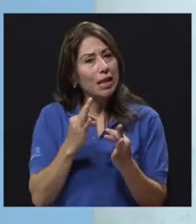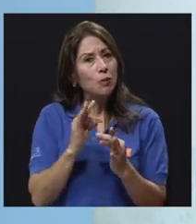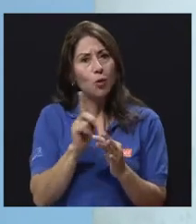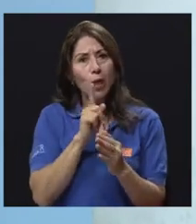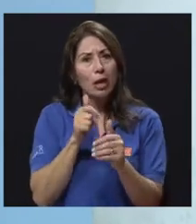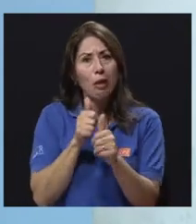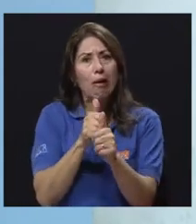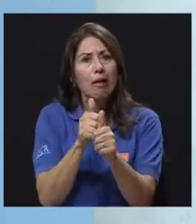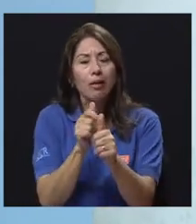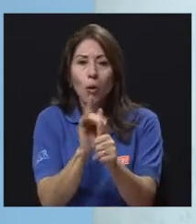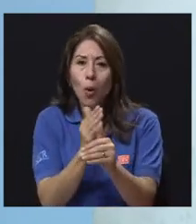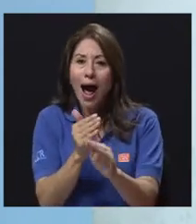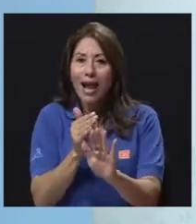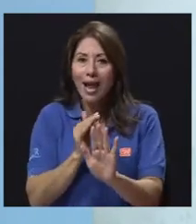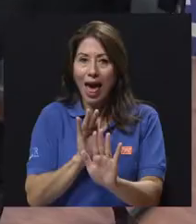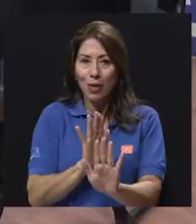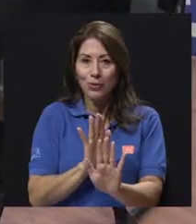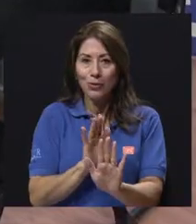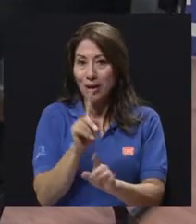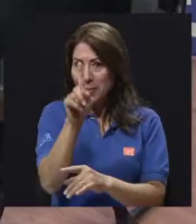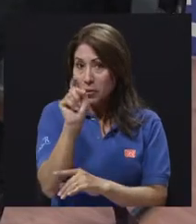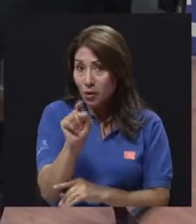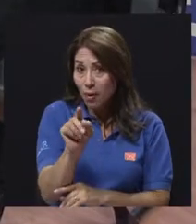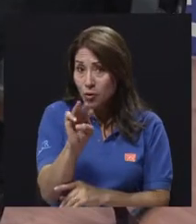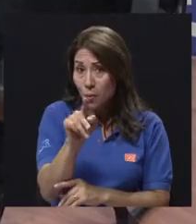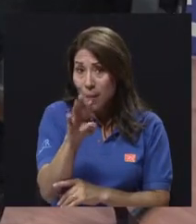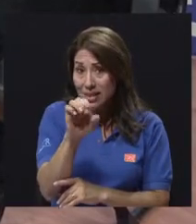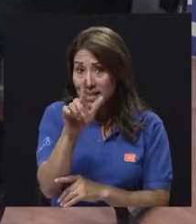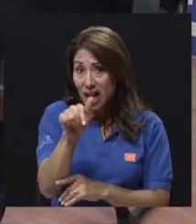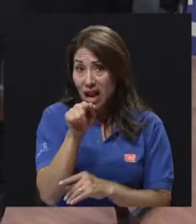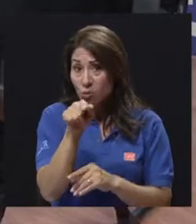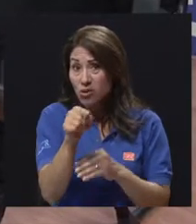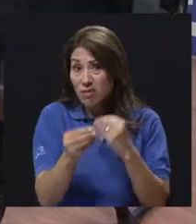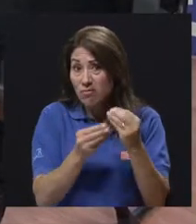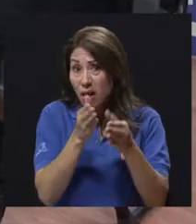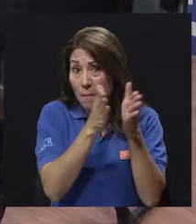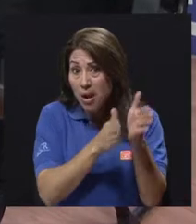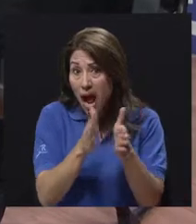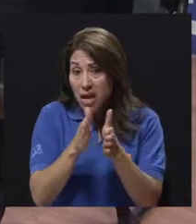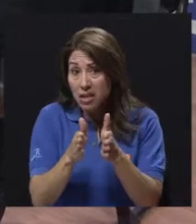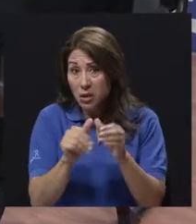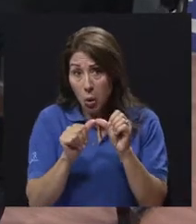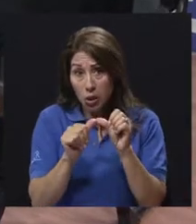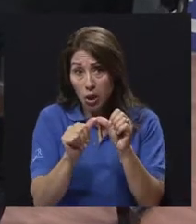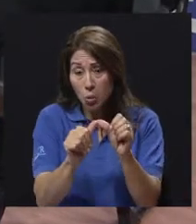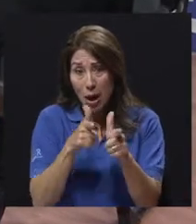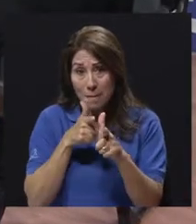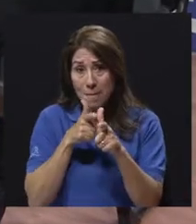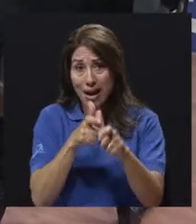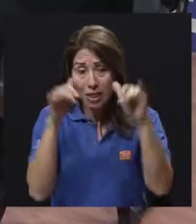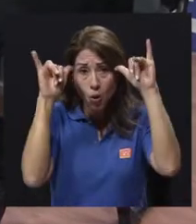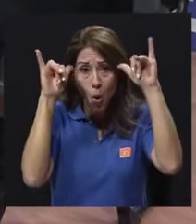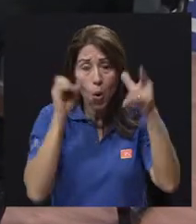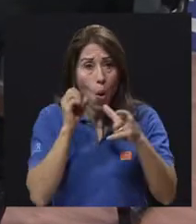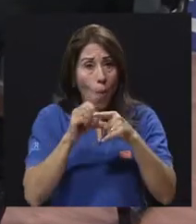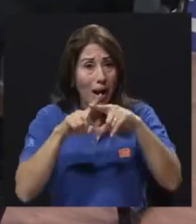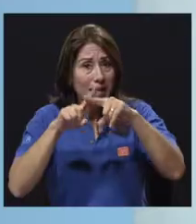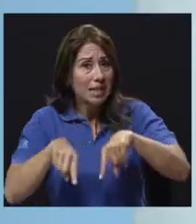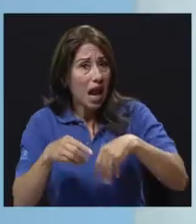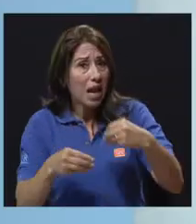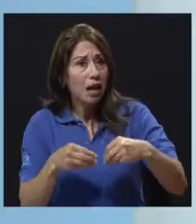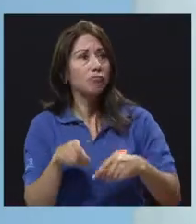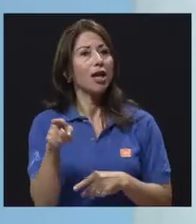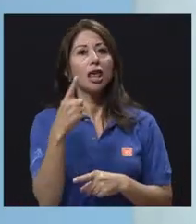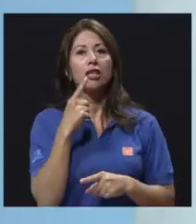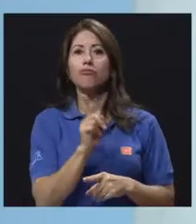alejados, dijimos, ok, doña Marcela, ¿cuáles son sus planes? ¿Sigue la maratón? ¿Va a cancelarla? No, y ella, no, nosotros, yo sigo. Entonces ahí lo que